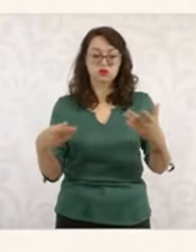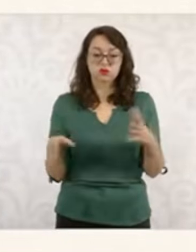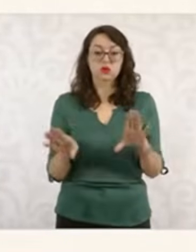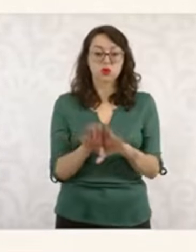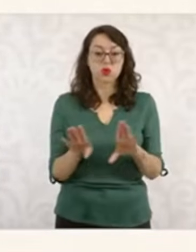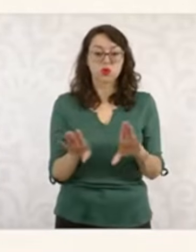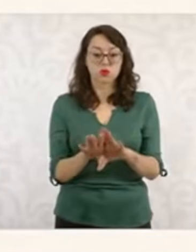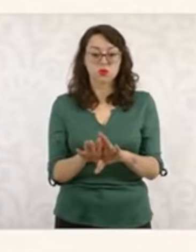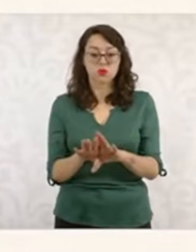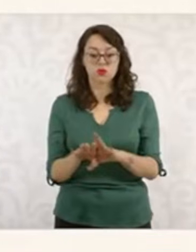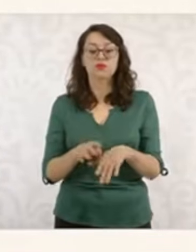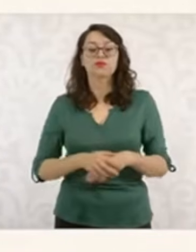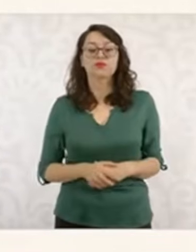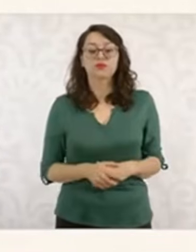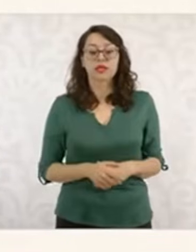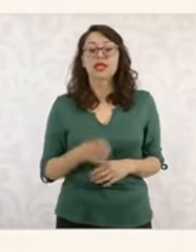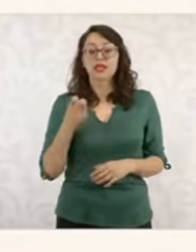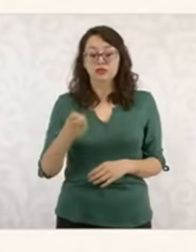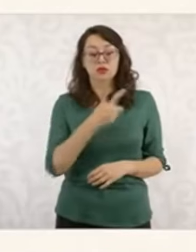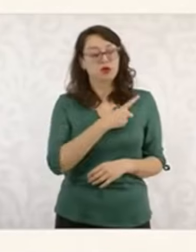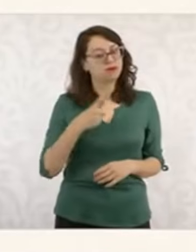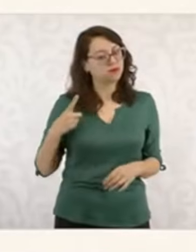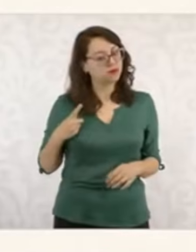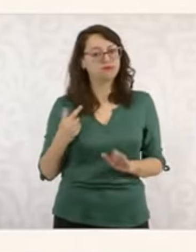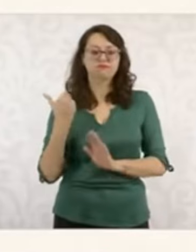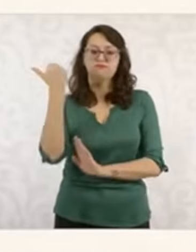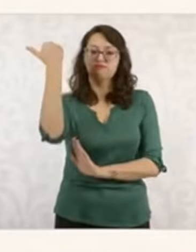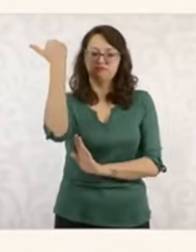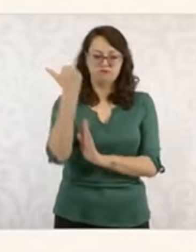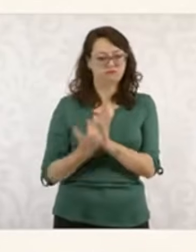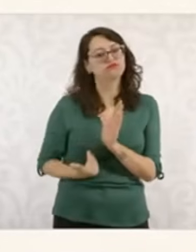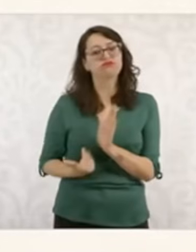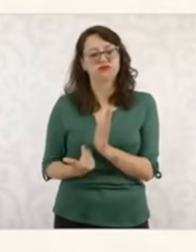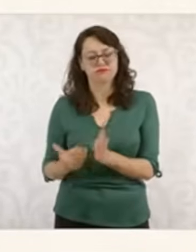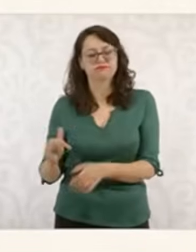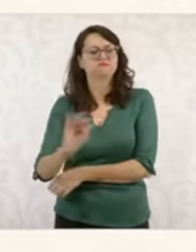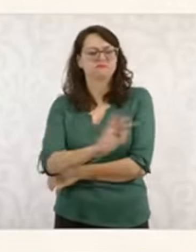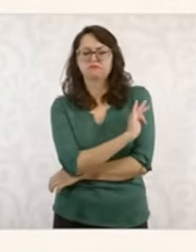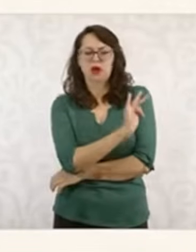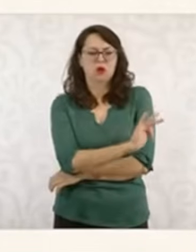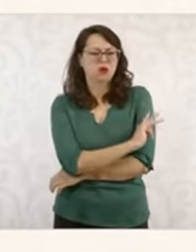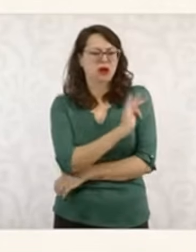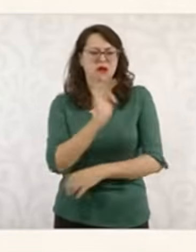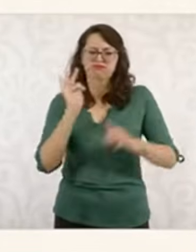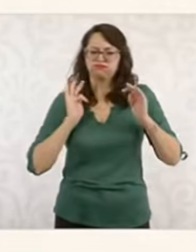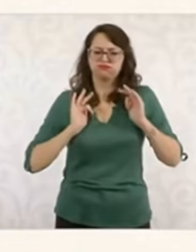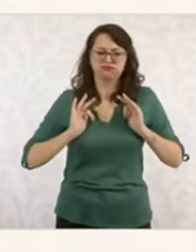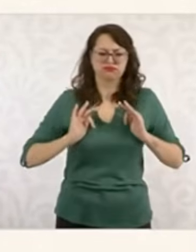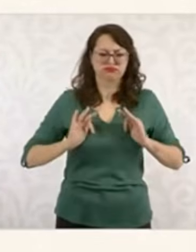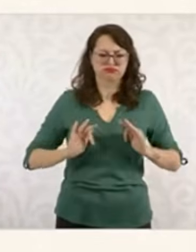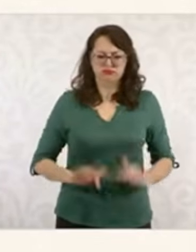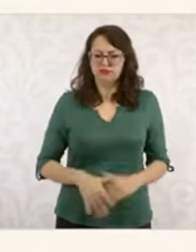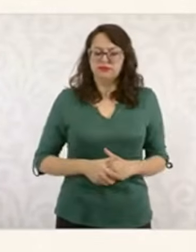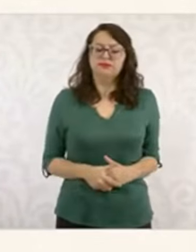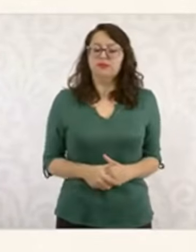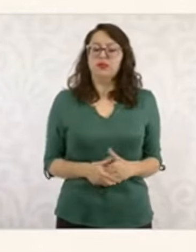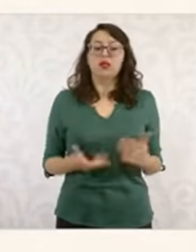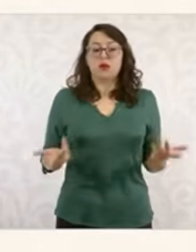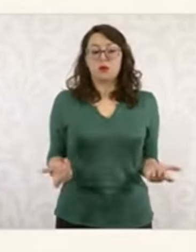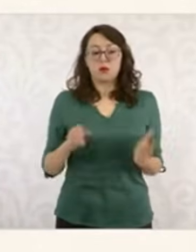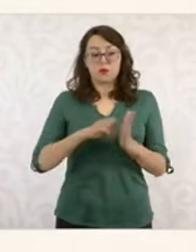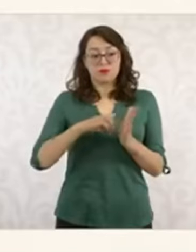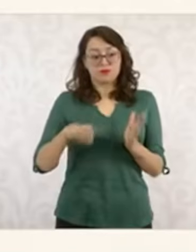tratar, no tratar, sino a reducir completamente con la vacunación. Entonces, por ejemplo, ven,